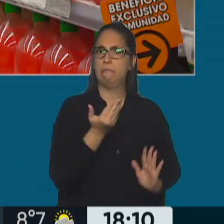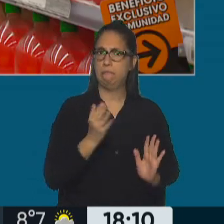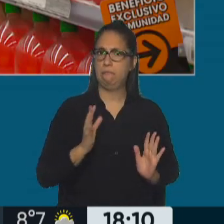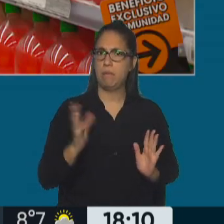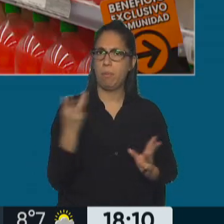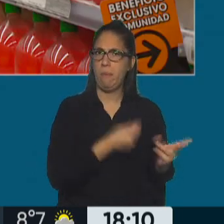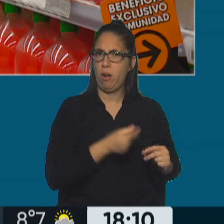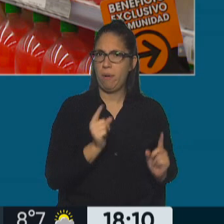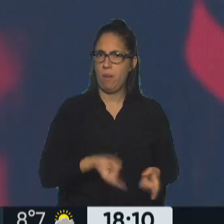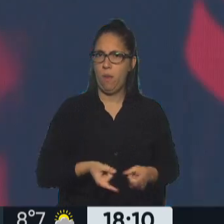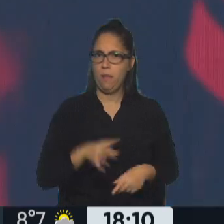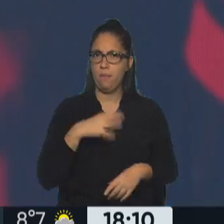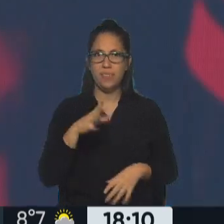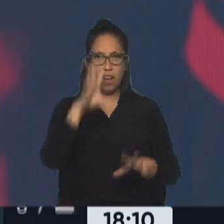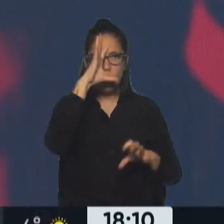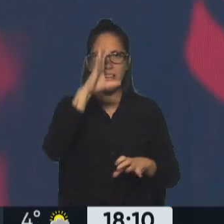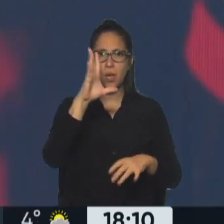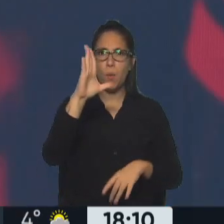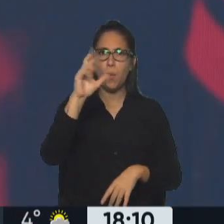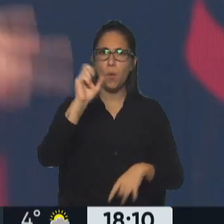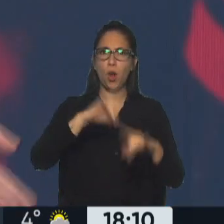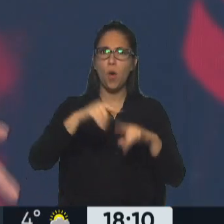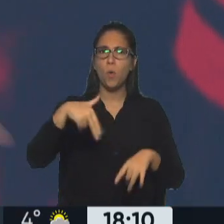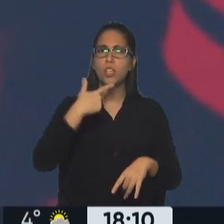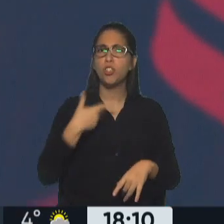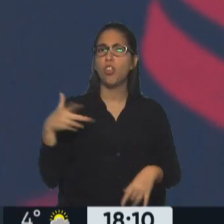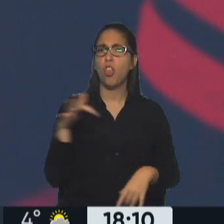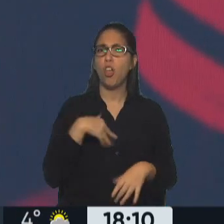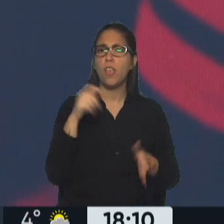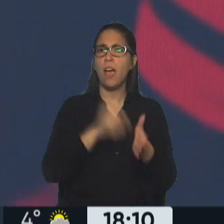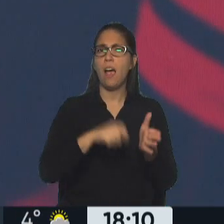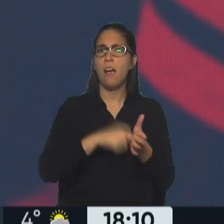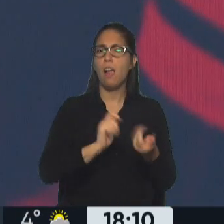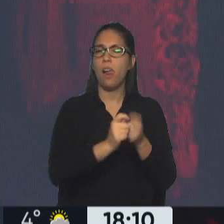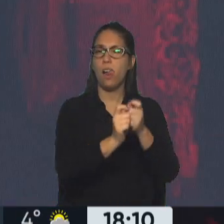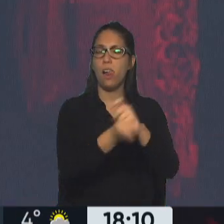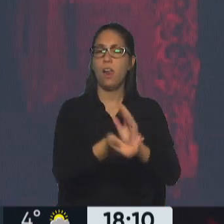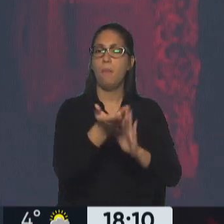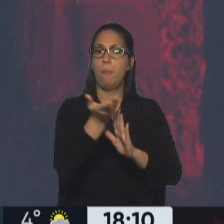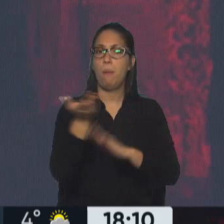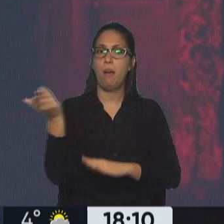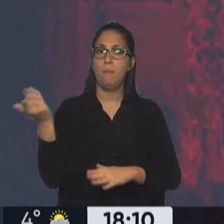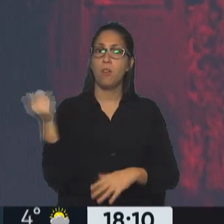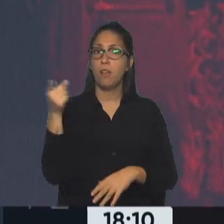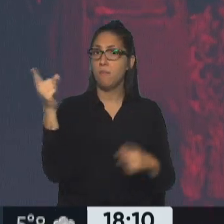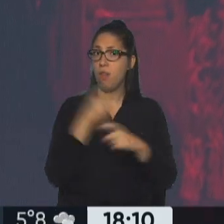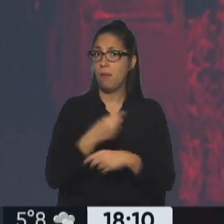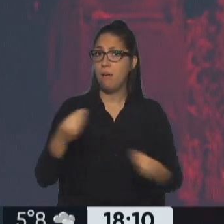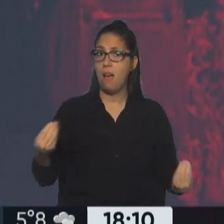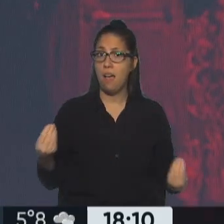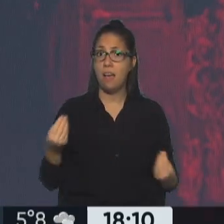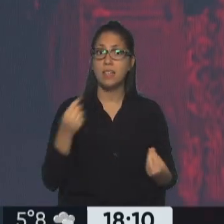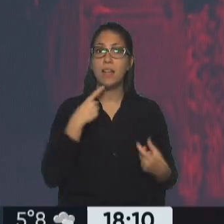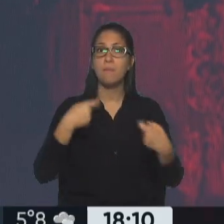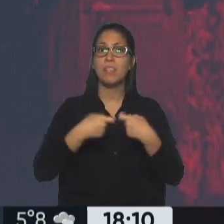acuerdas de Federico Braun? Lo dijo con mucha claridad, ¿no? ¿Qué haces? Y remarco todos los días. Todos los días remarcamos los precios. Porque el problema de Federico Braun en los lugares donde está la